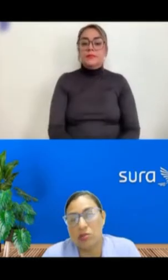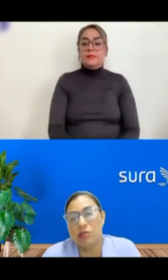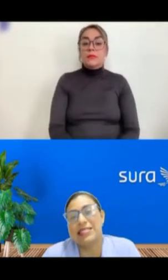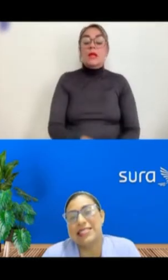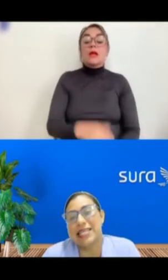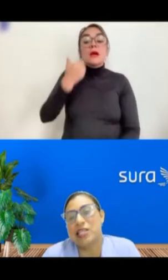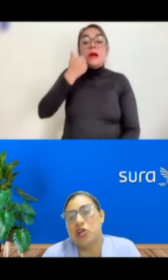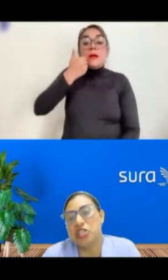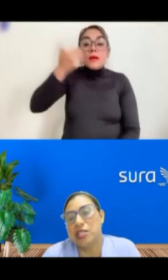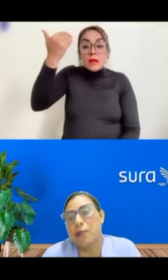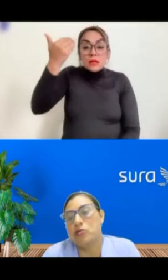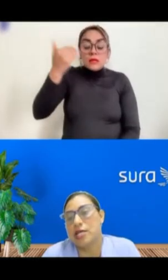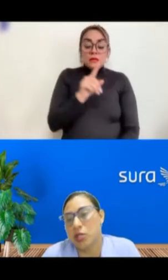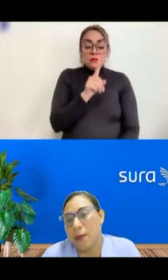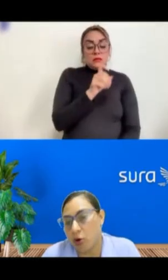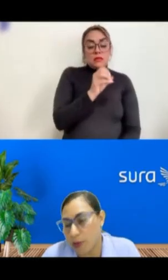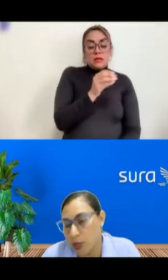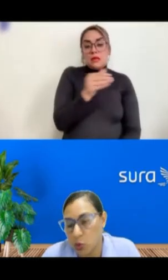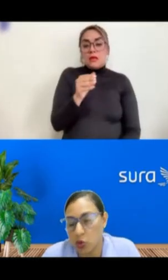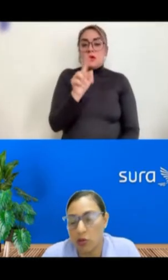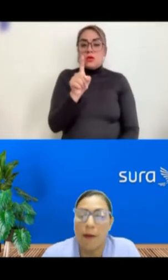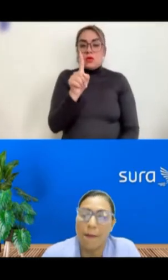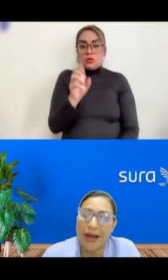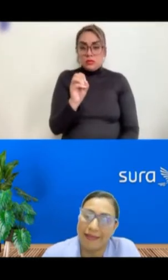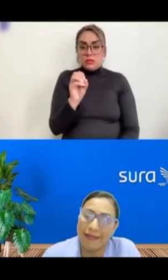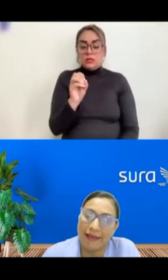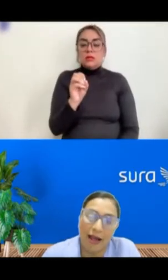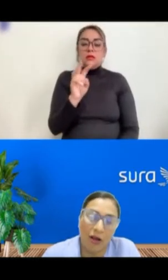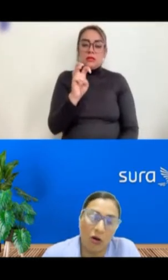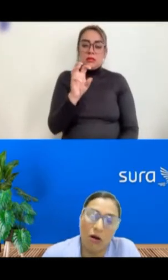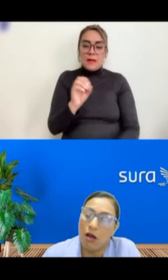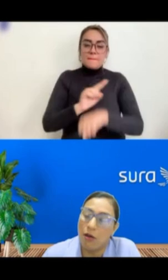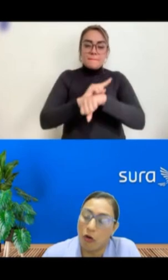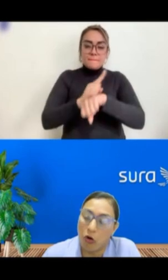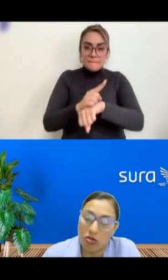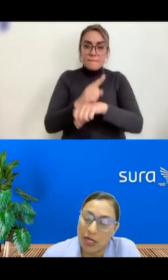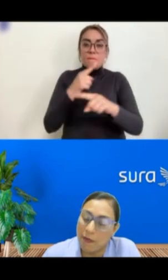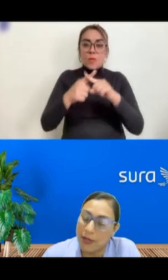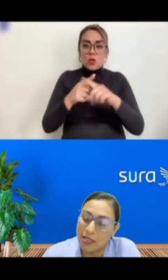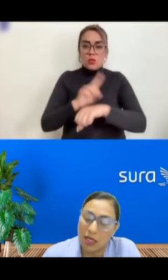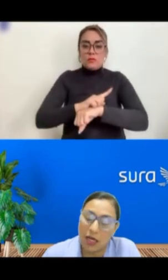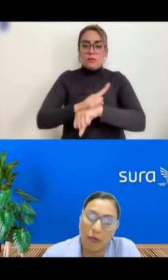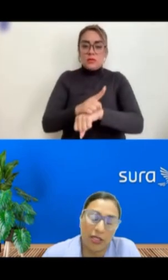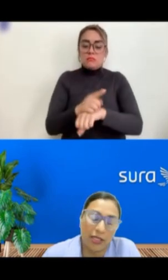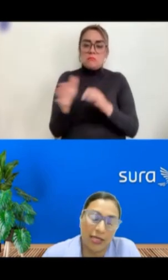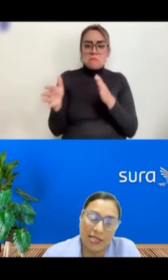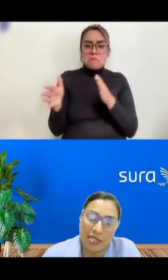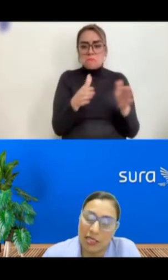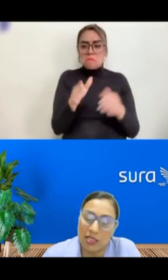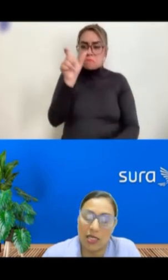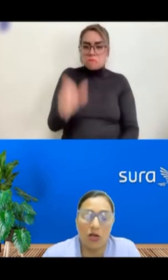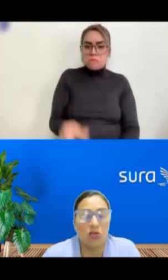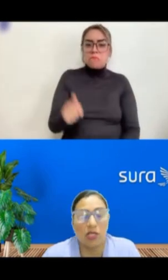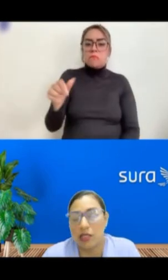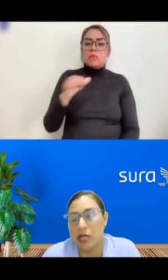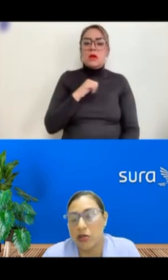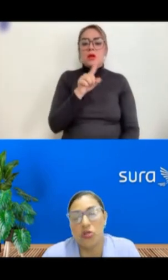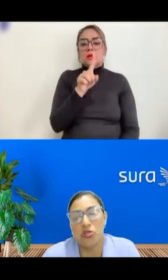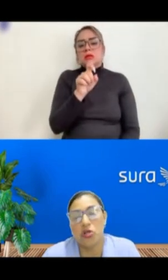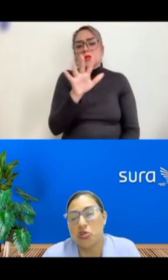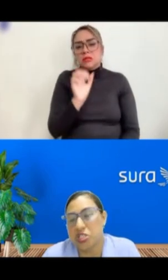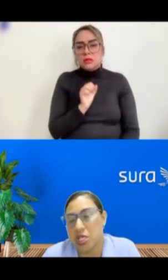los adultos, de 60 a 80 pulsaciones por minuto, va en este rango. Puedo conseguir el paciente que puede tener